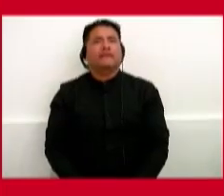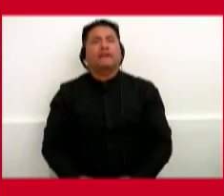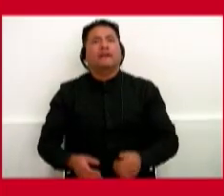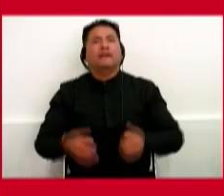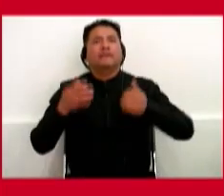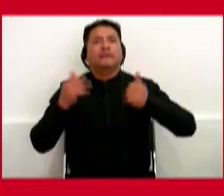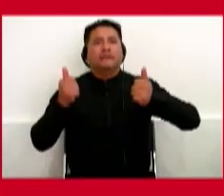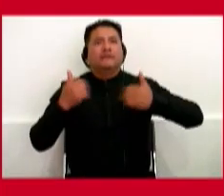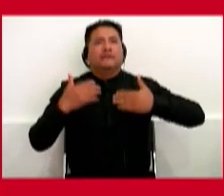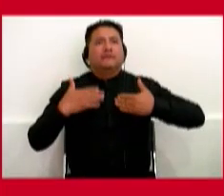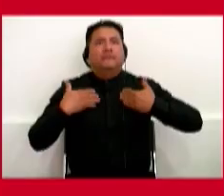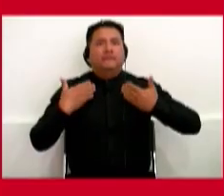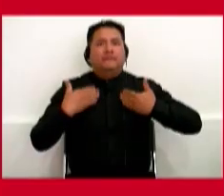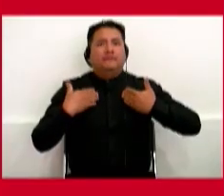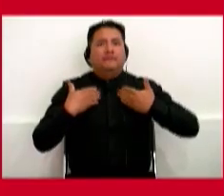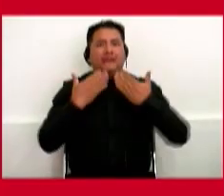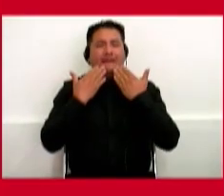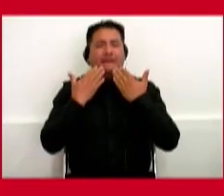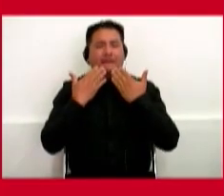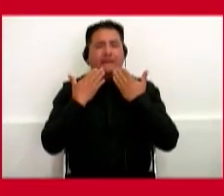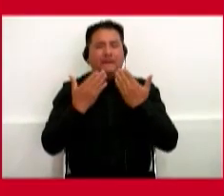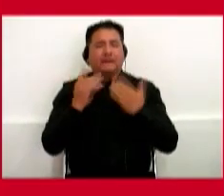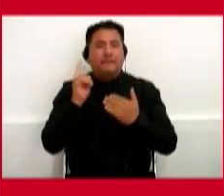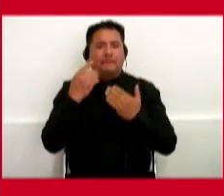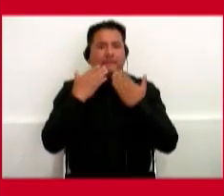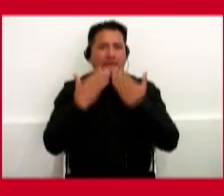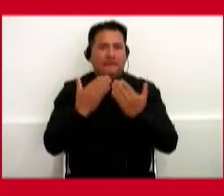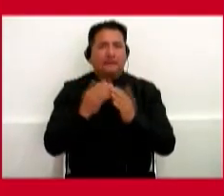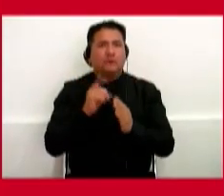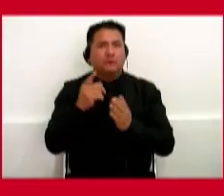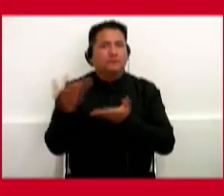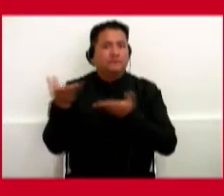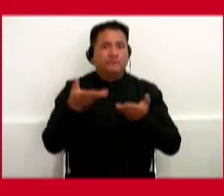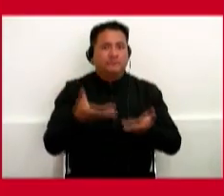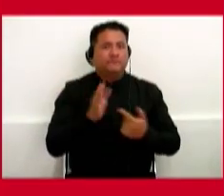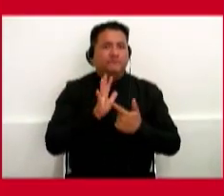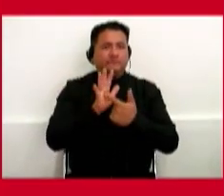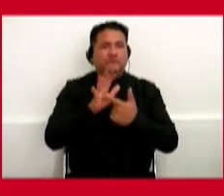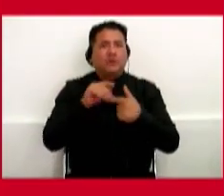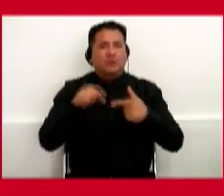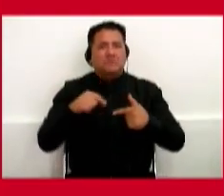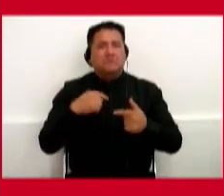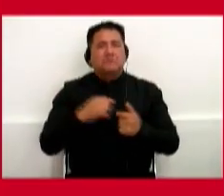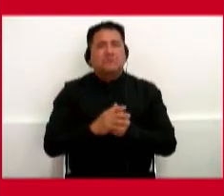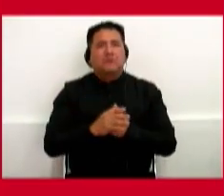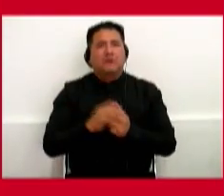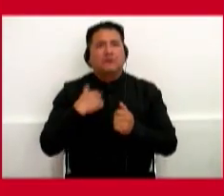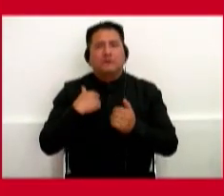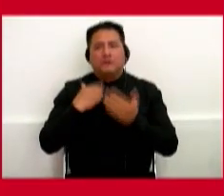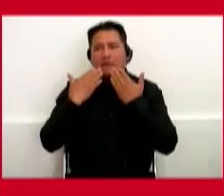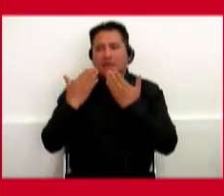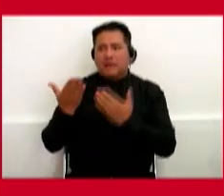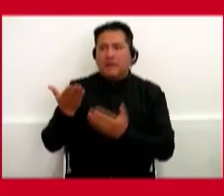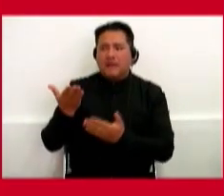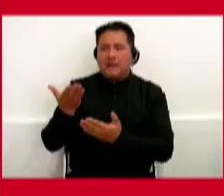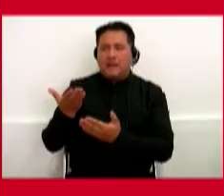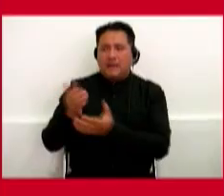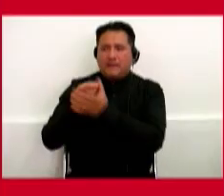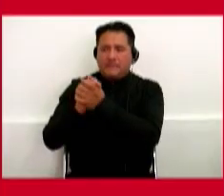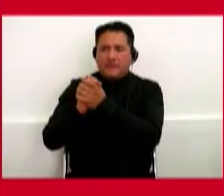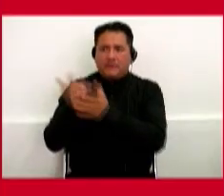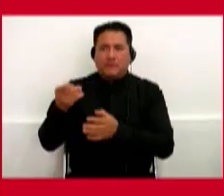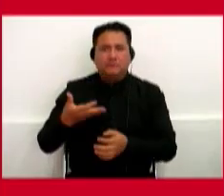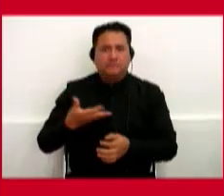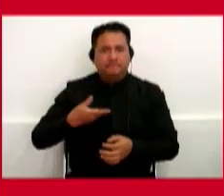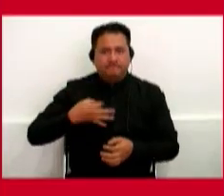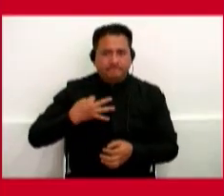Primero que todo, muchas gracias por asistir a esta presentación. También agradecer a mi colega, compañero y gerente de